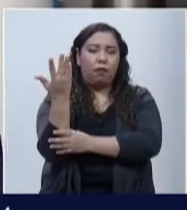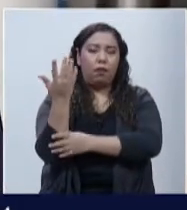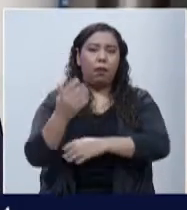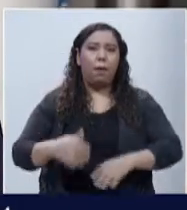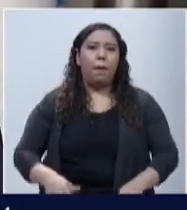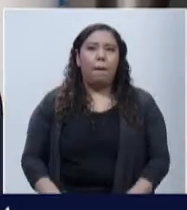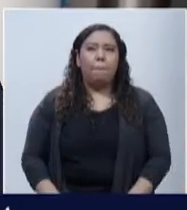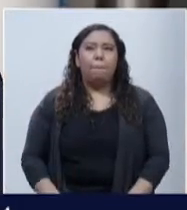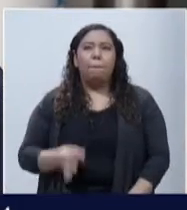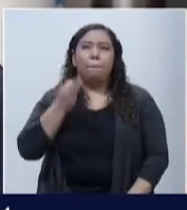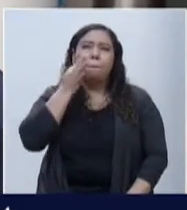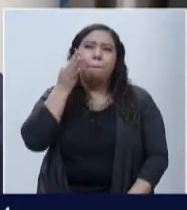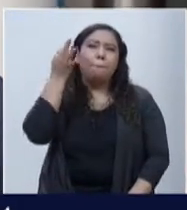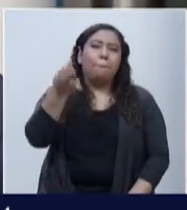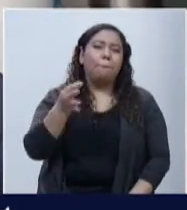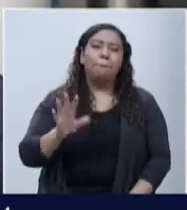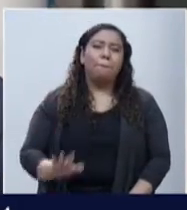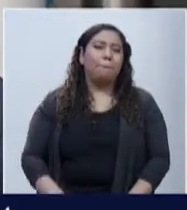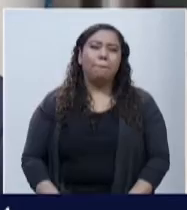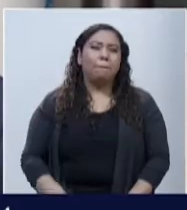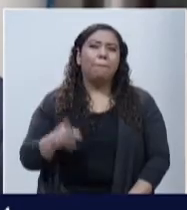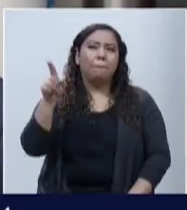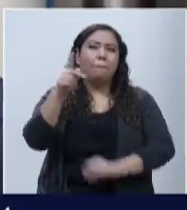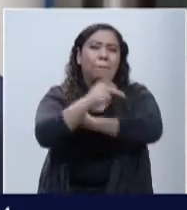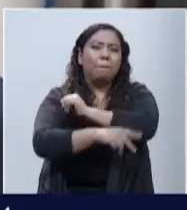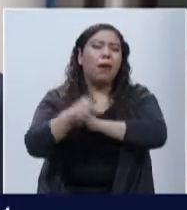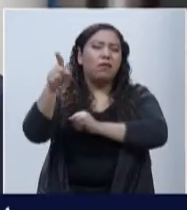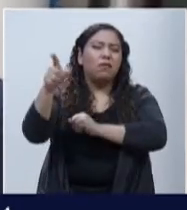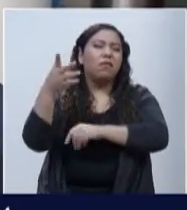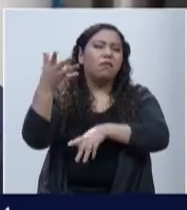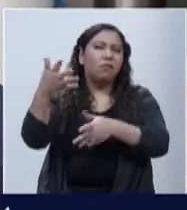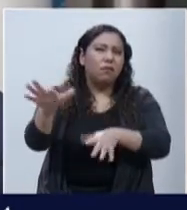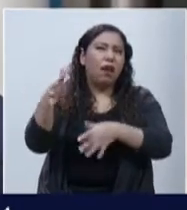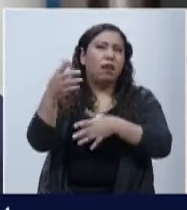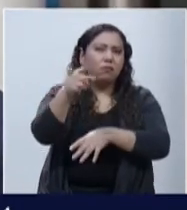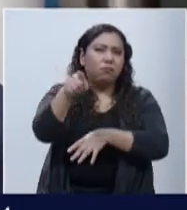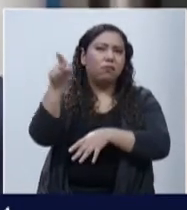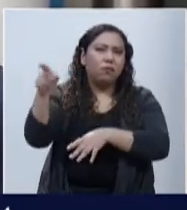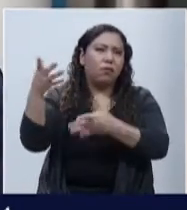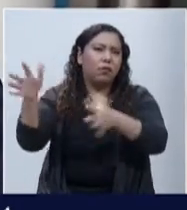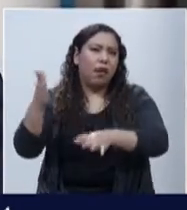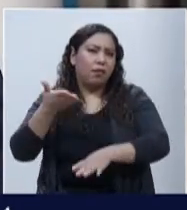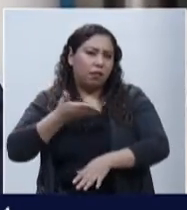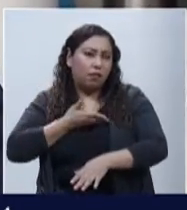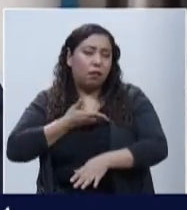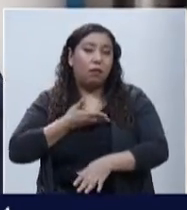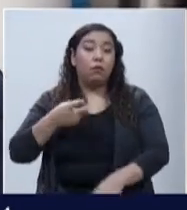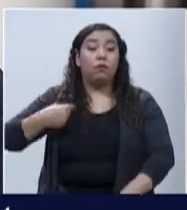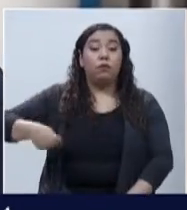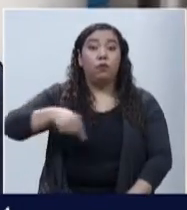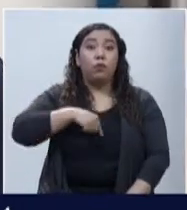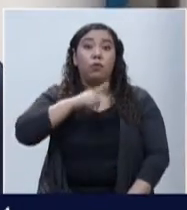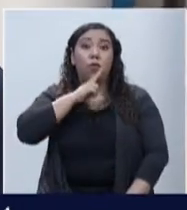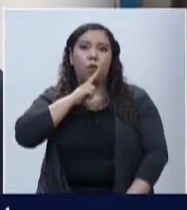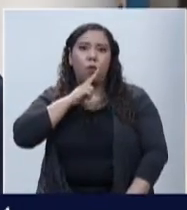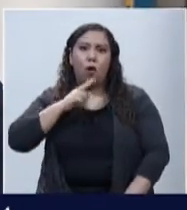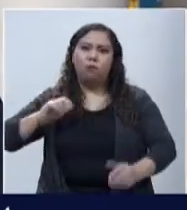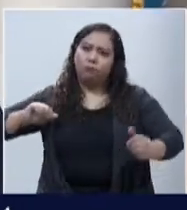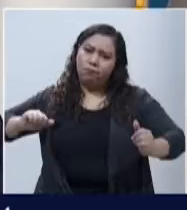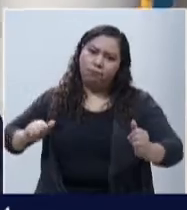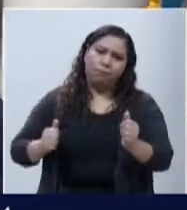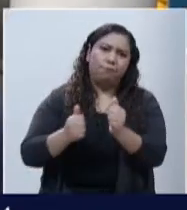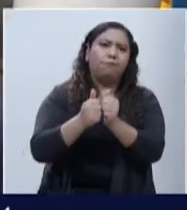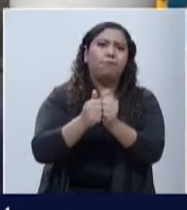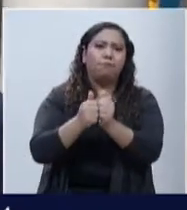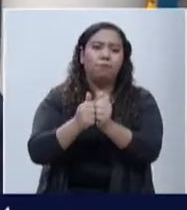no diría el futuro porque hasta en muchos países si no nosotros también dar un paso agigantado en ese sentido creo que es una bonita